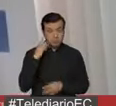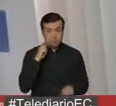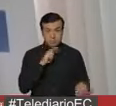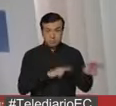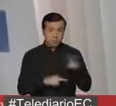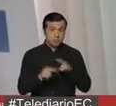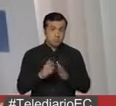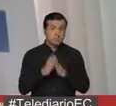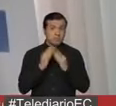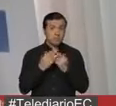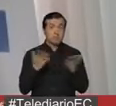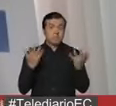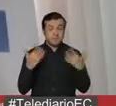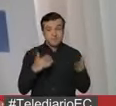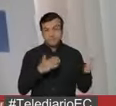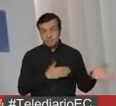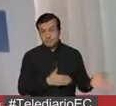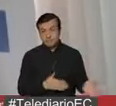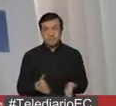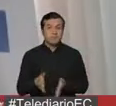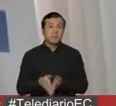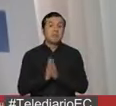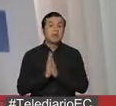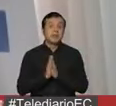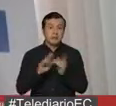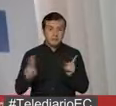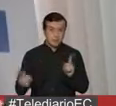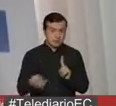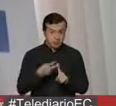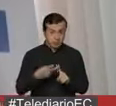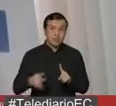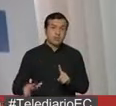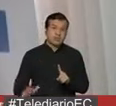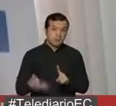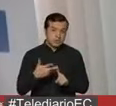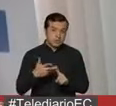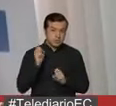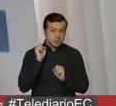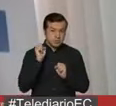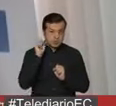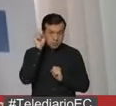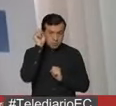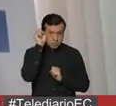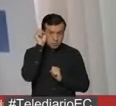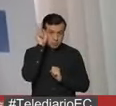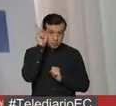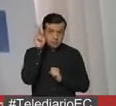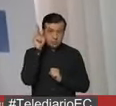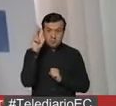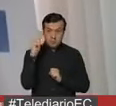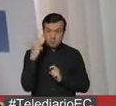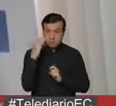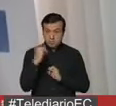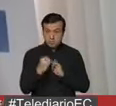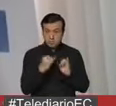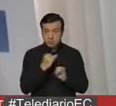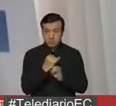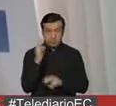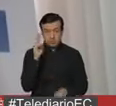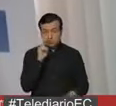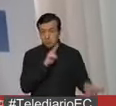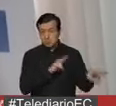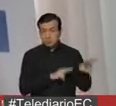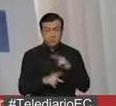solicitamos, entonces vamos a pedir una segunda o una tercera opinión, de ser necesario, una opinión internacional